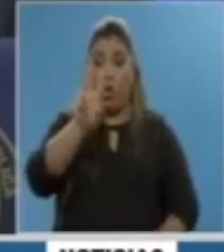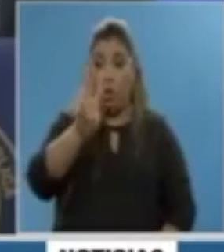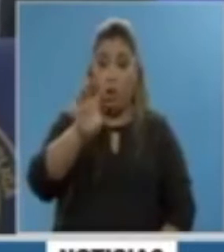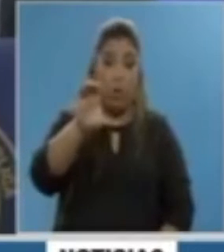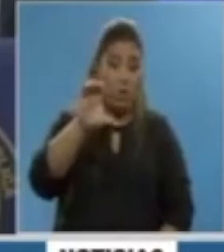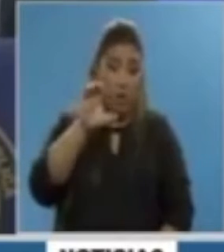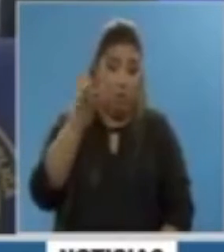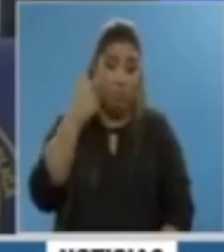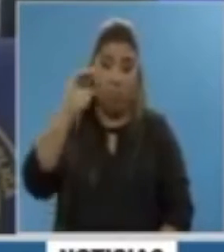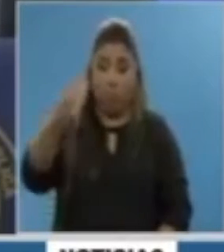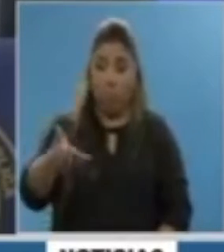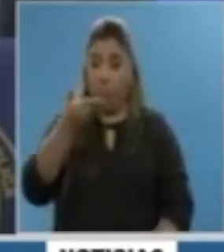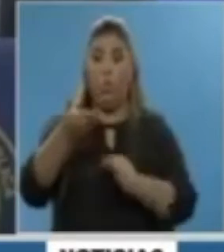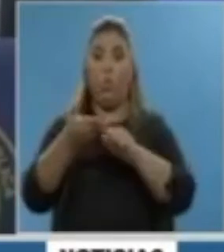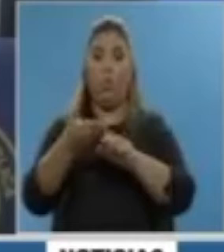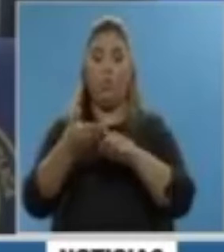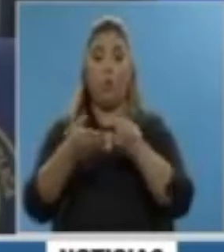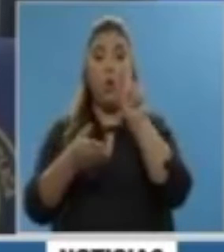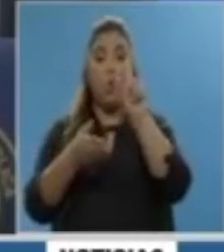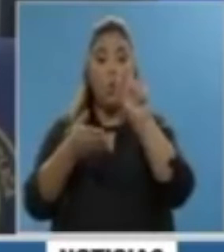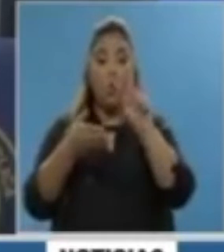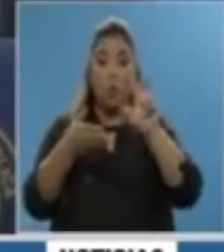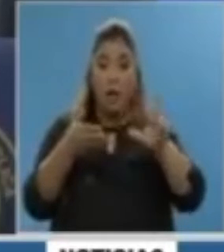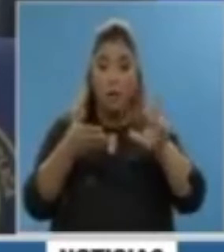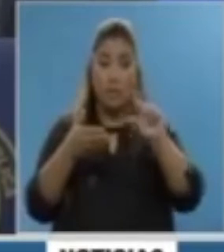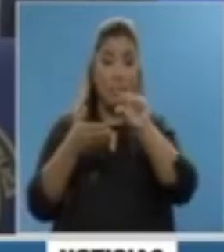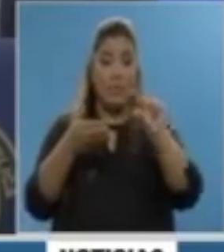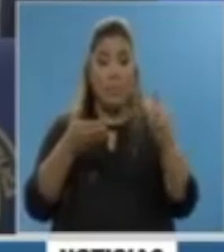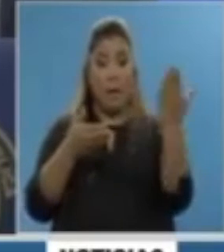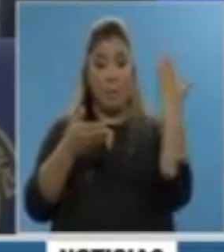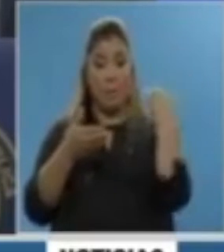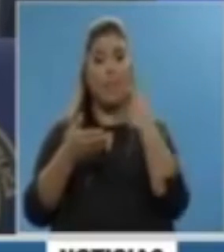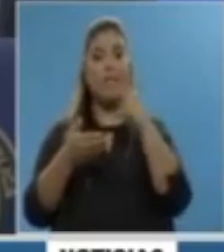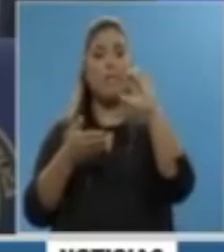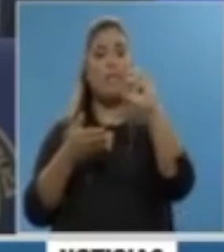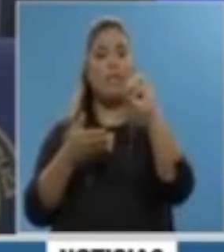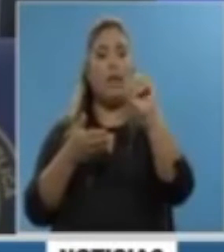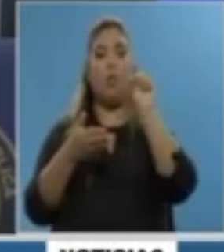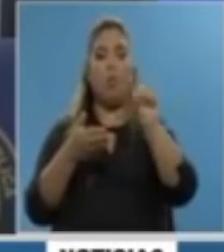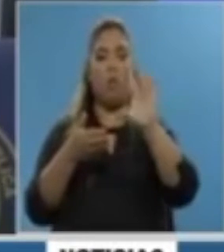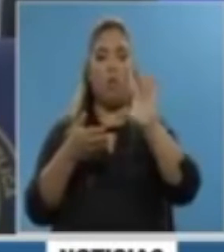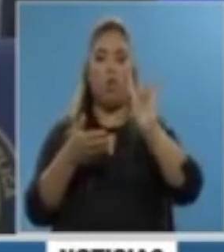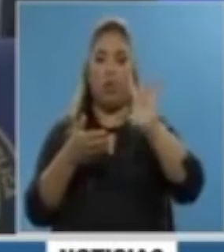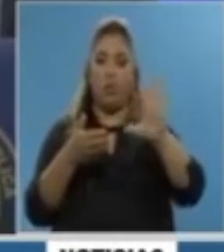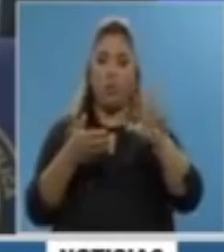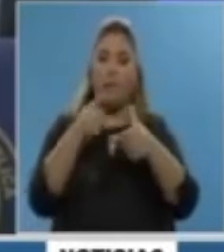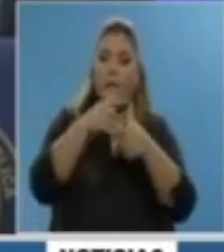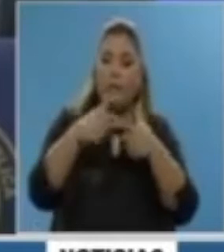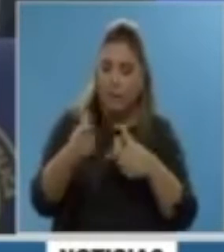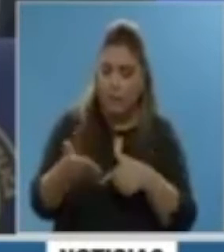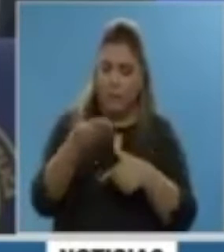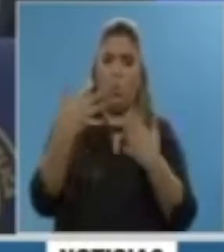en 1.03, la semana pasada se ha mantenido en 0.85, el rango, que es lo